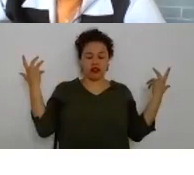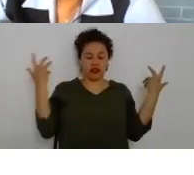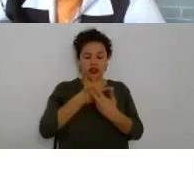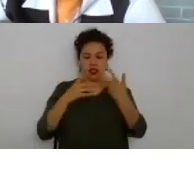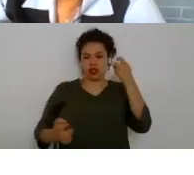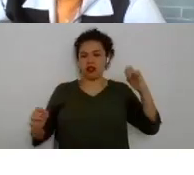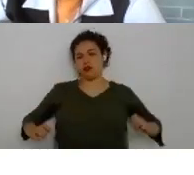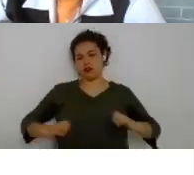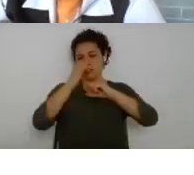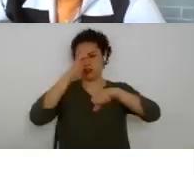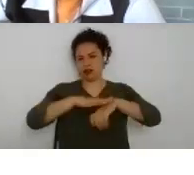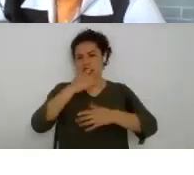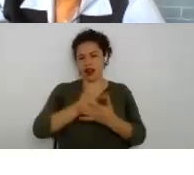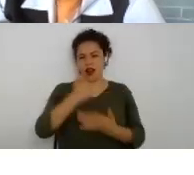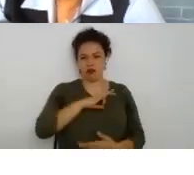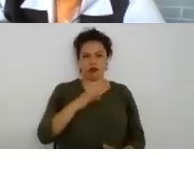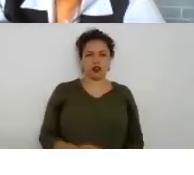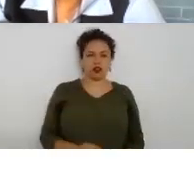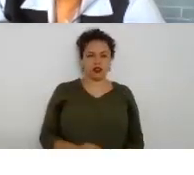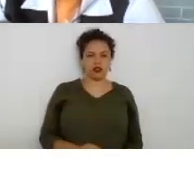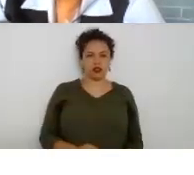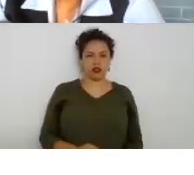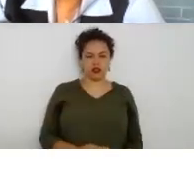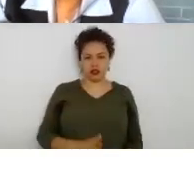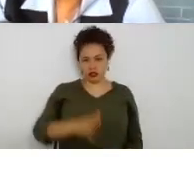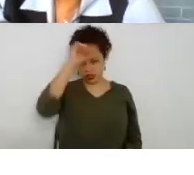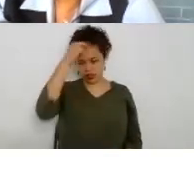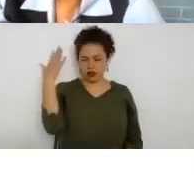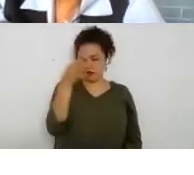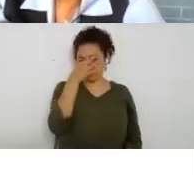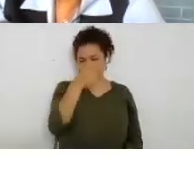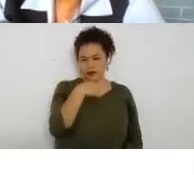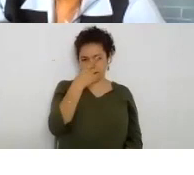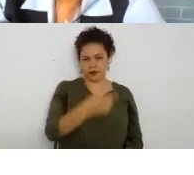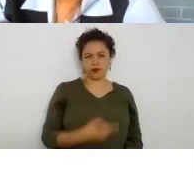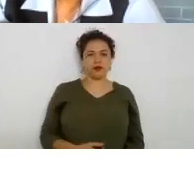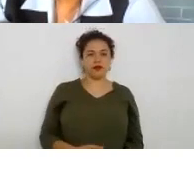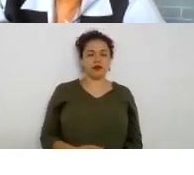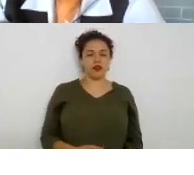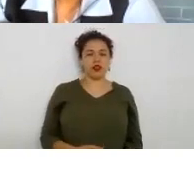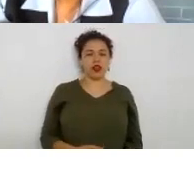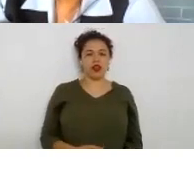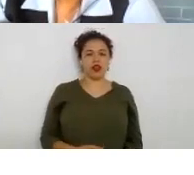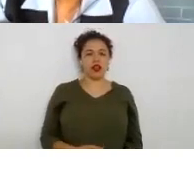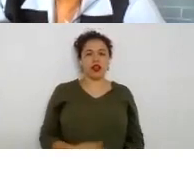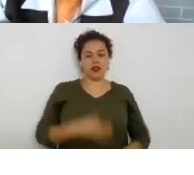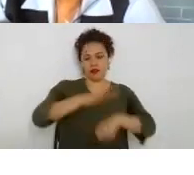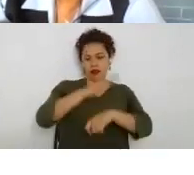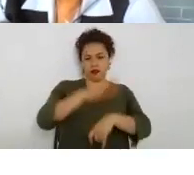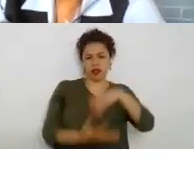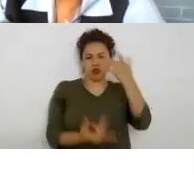¿De acuerdo? Les comentaba hace un momento también que sobre todo en lo que son quemaduras de segundo